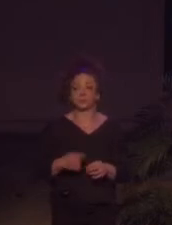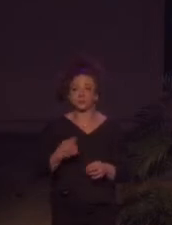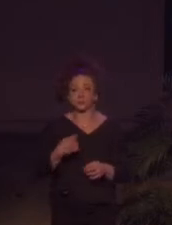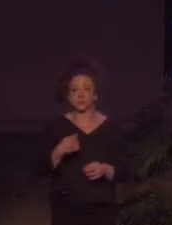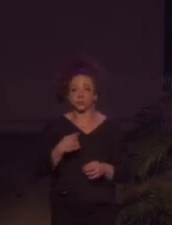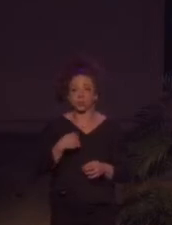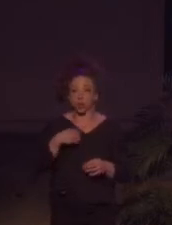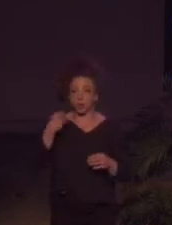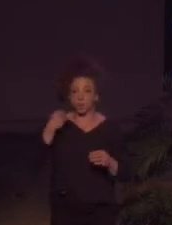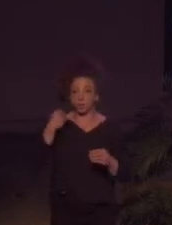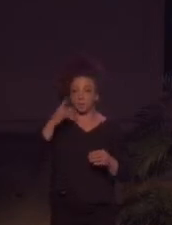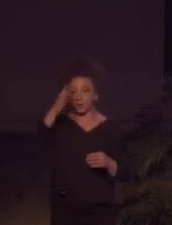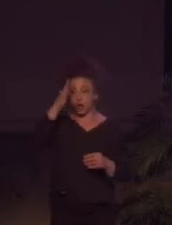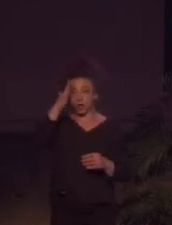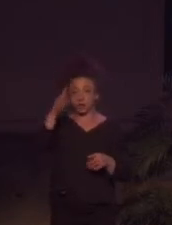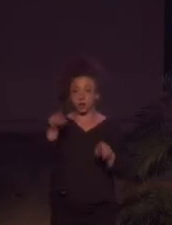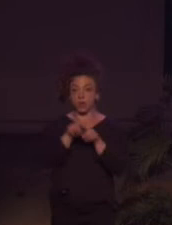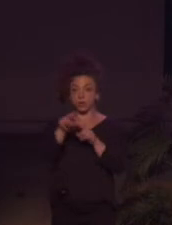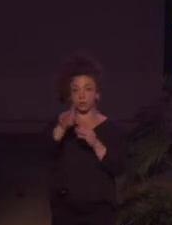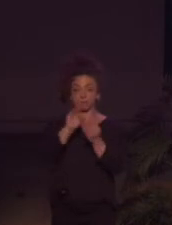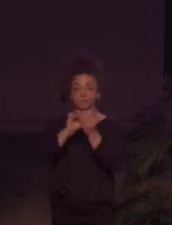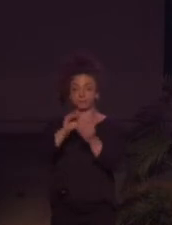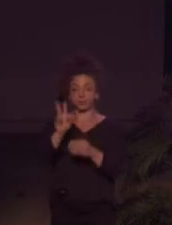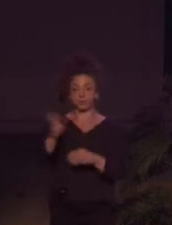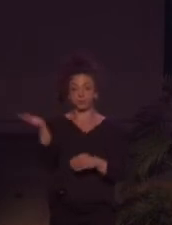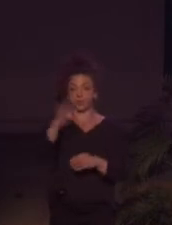especista, pero sí soy escéptica.